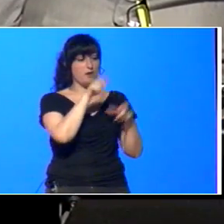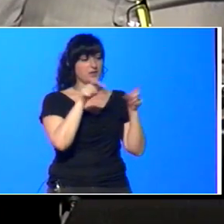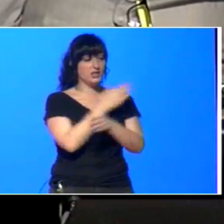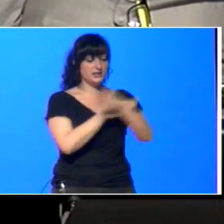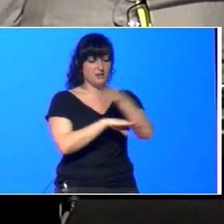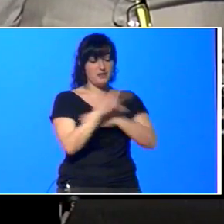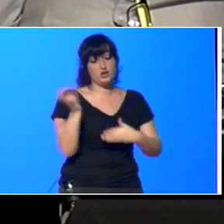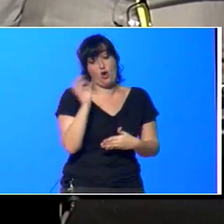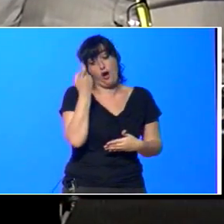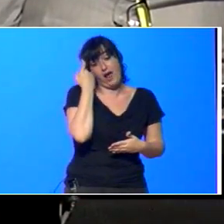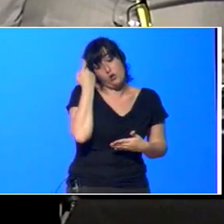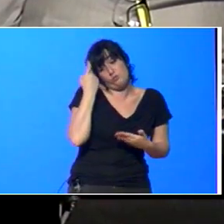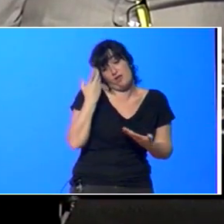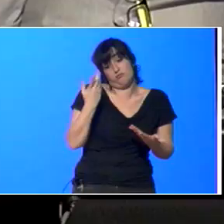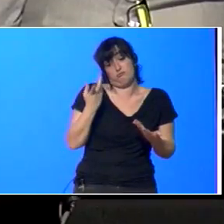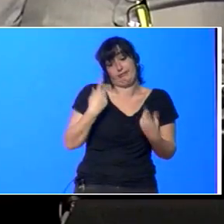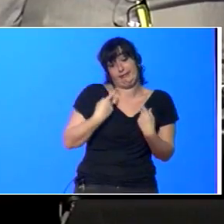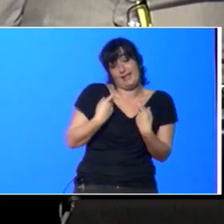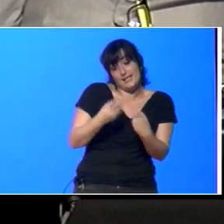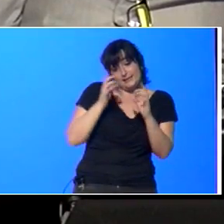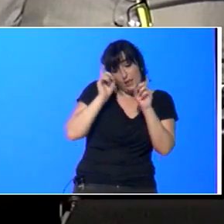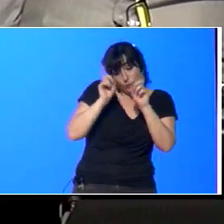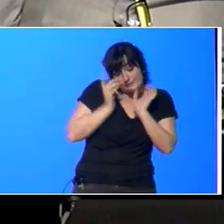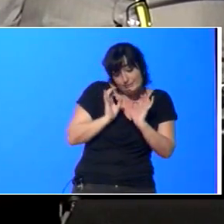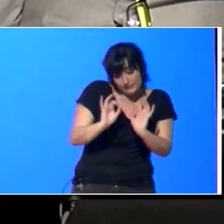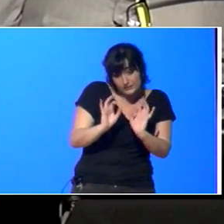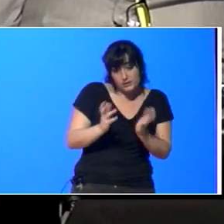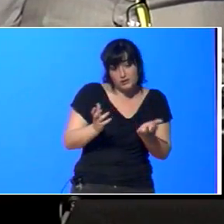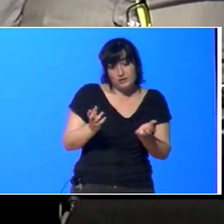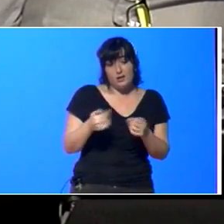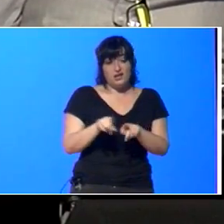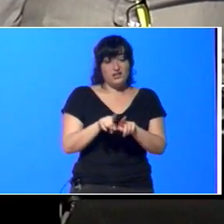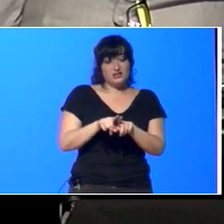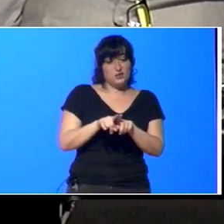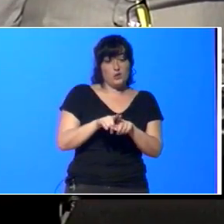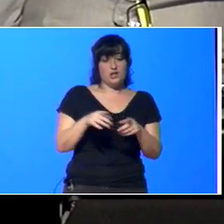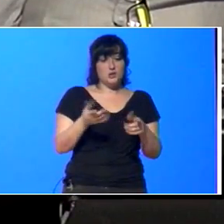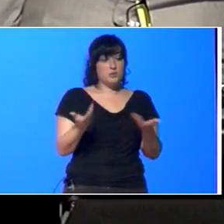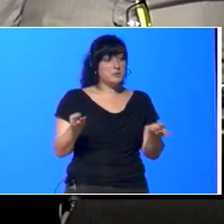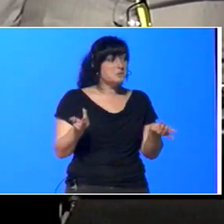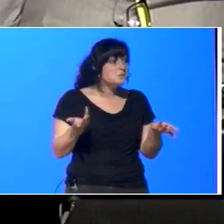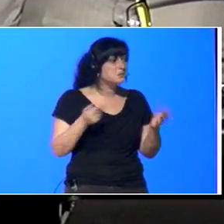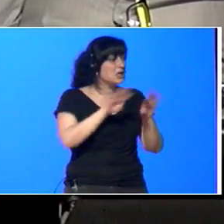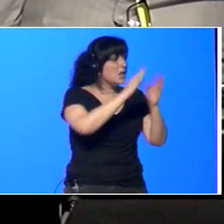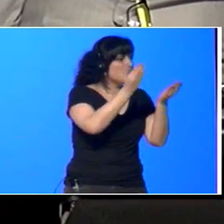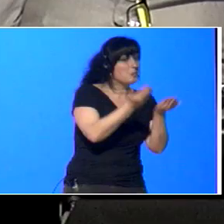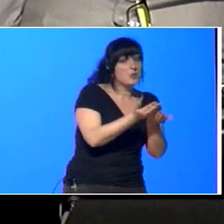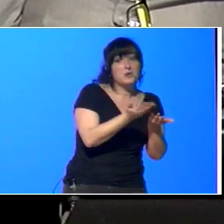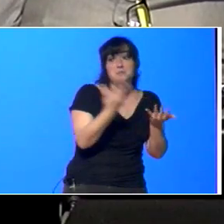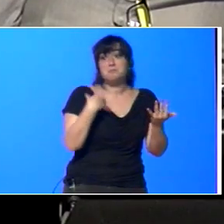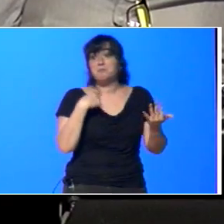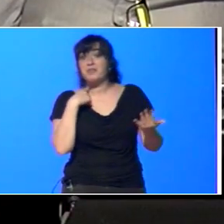con necesidades educativas especiales vive en un limbo, y hay que decirlo, tiene recursos.